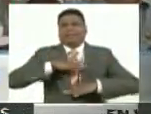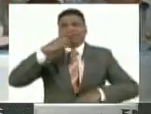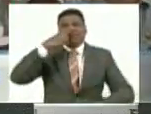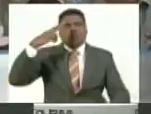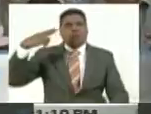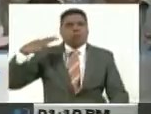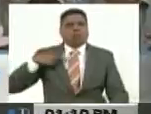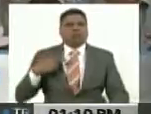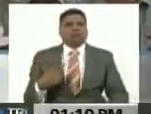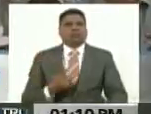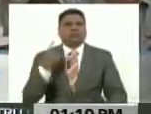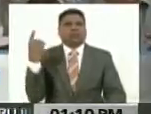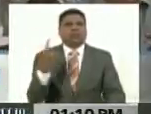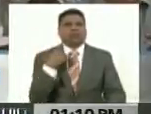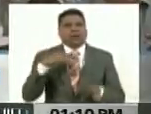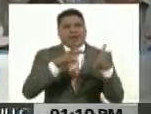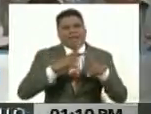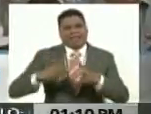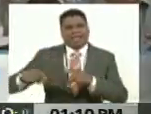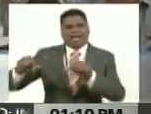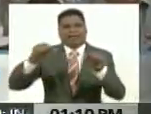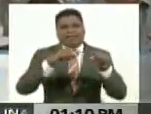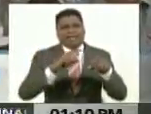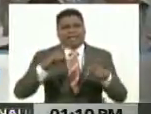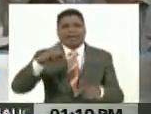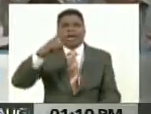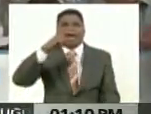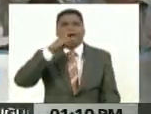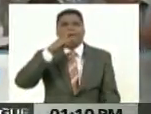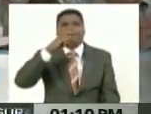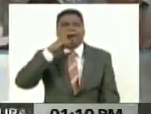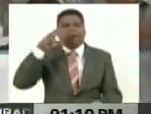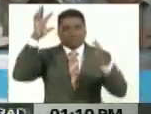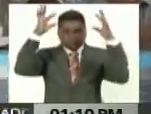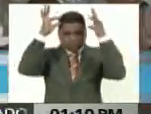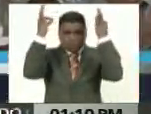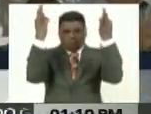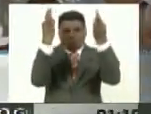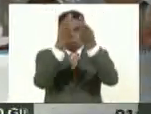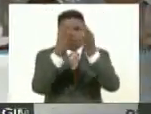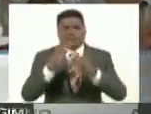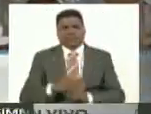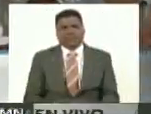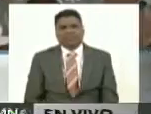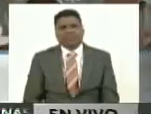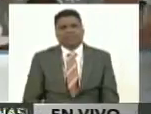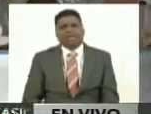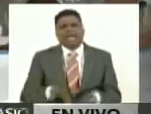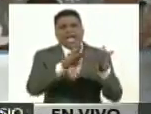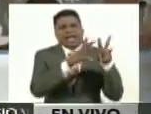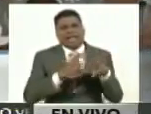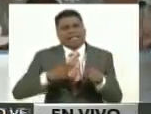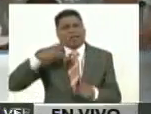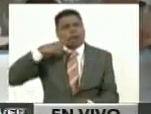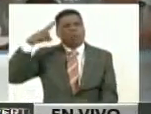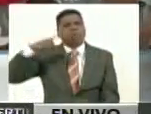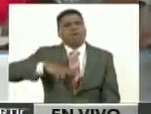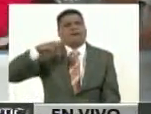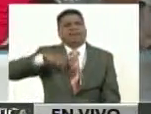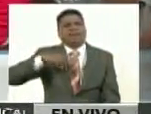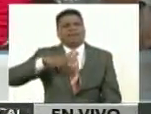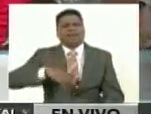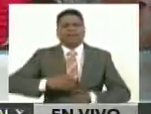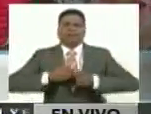menos que en la tierra de Fabricio Ojeda, en la tierra de un verdadero mártir,